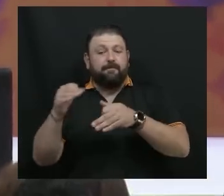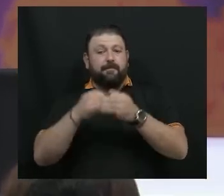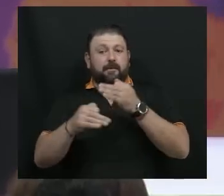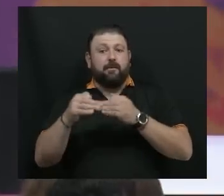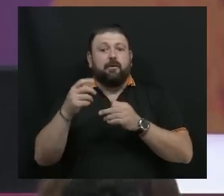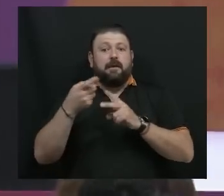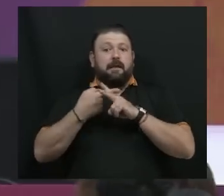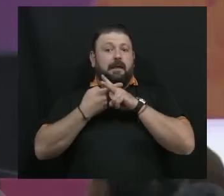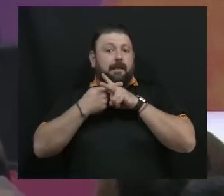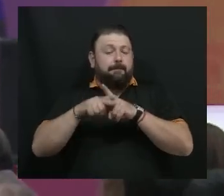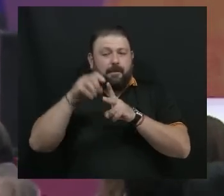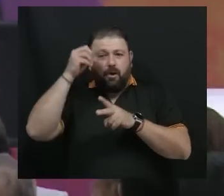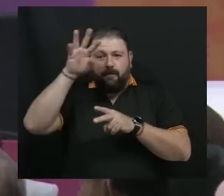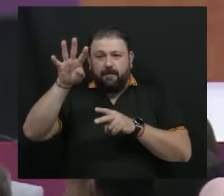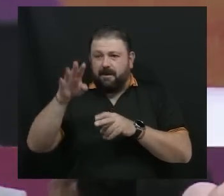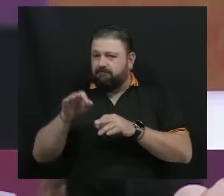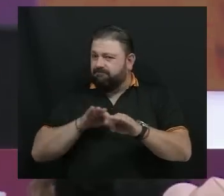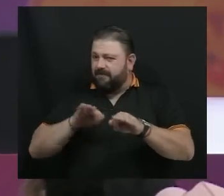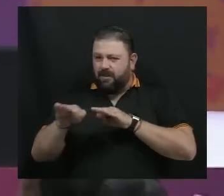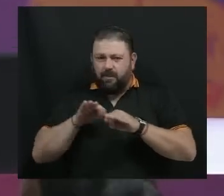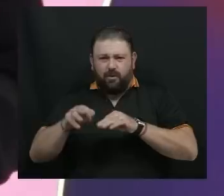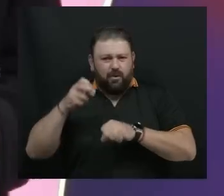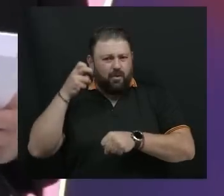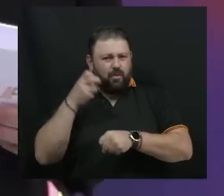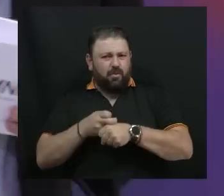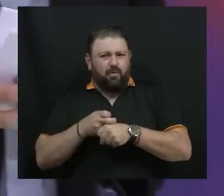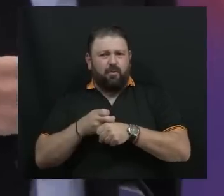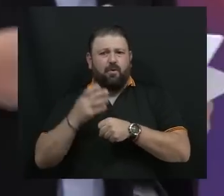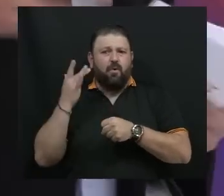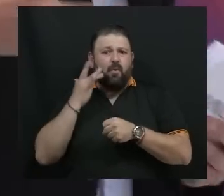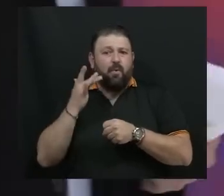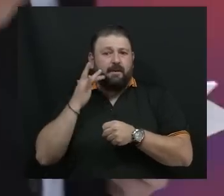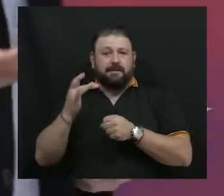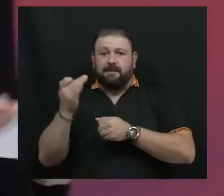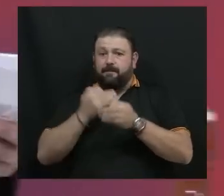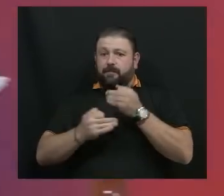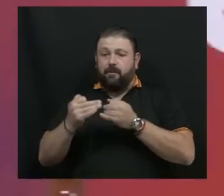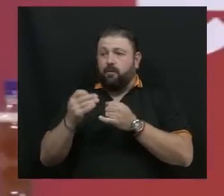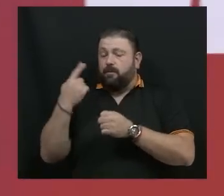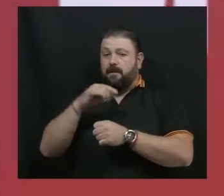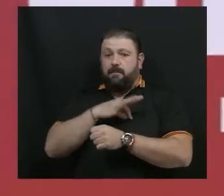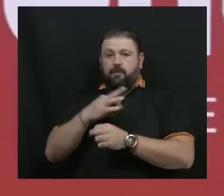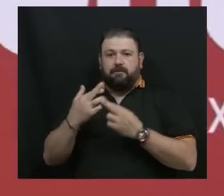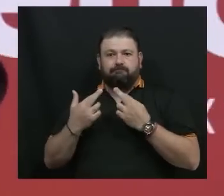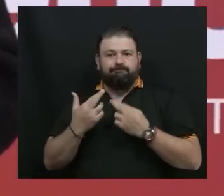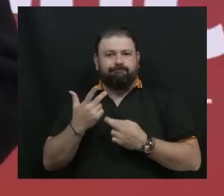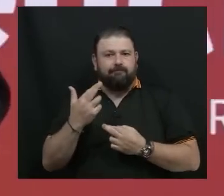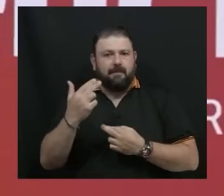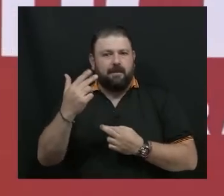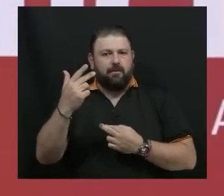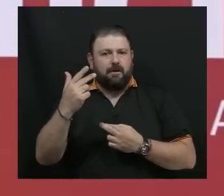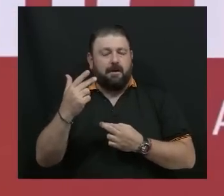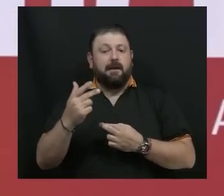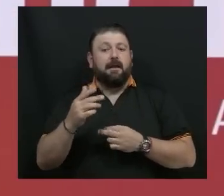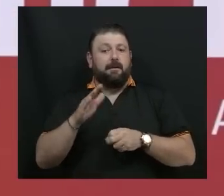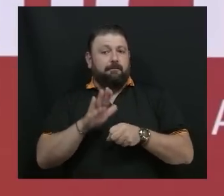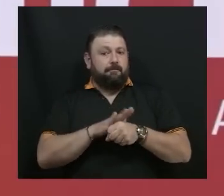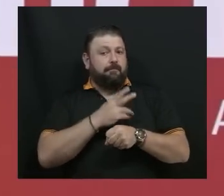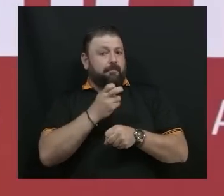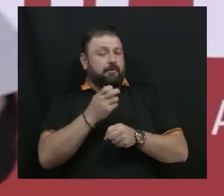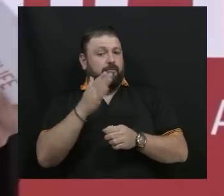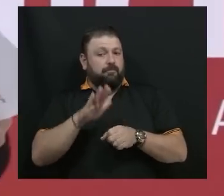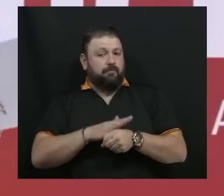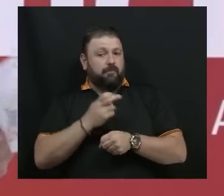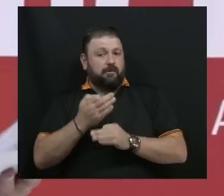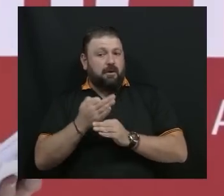edis, a trabajar. Nos pusimos las pilas y nos dimos cuenta de lo mucho que teníamos que mejorar muchas de nuestras herramientas tecnológicas.